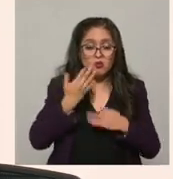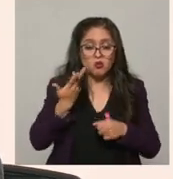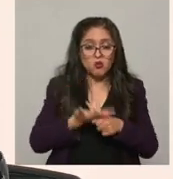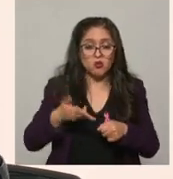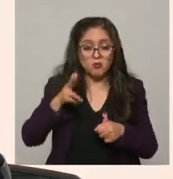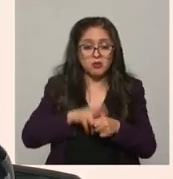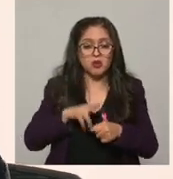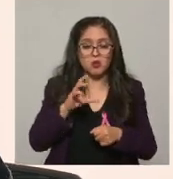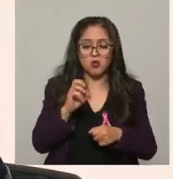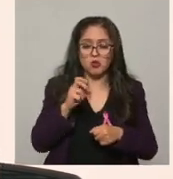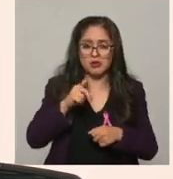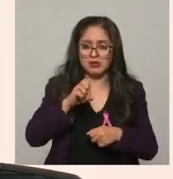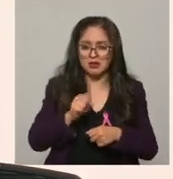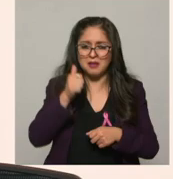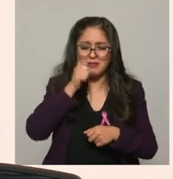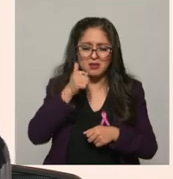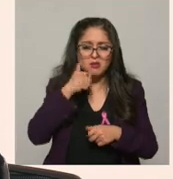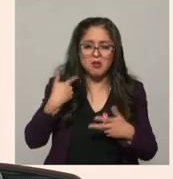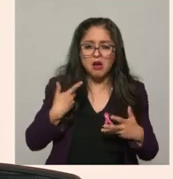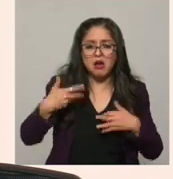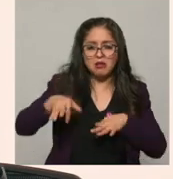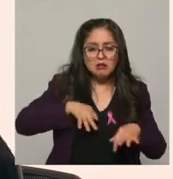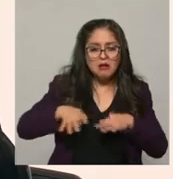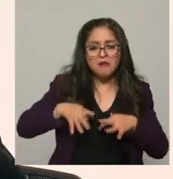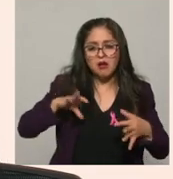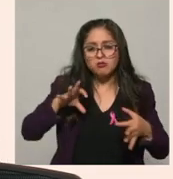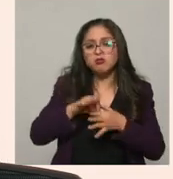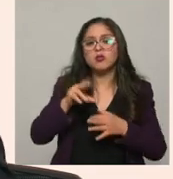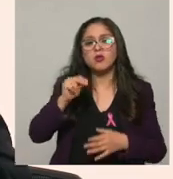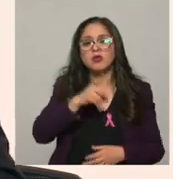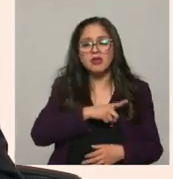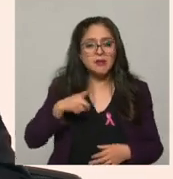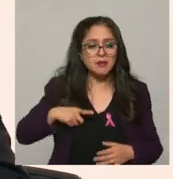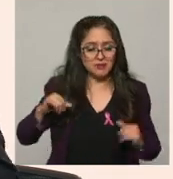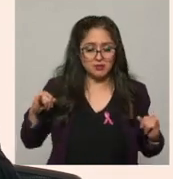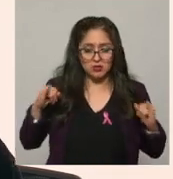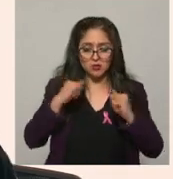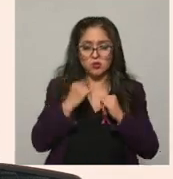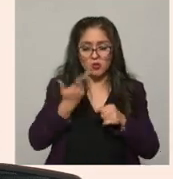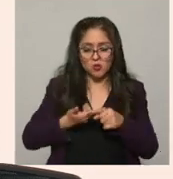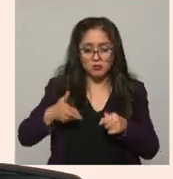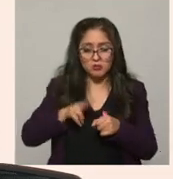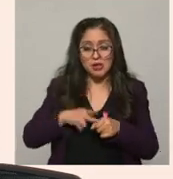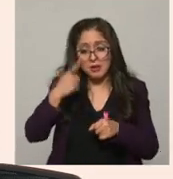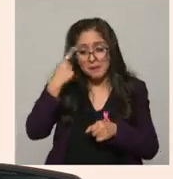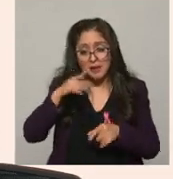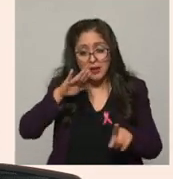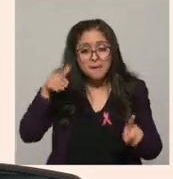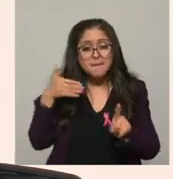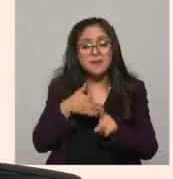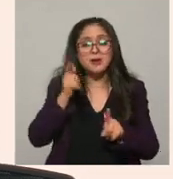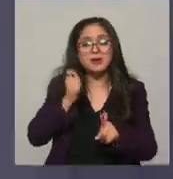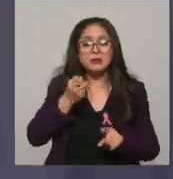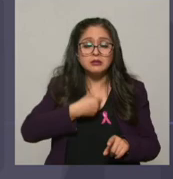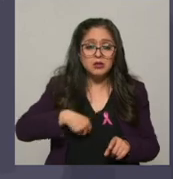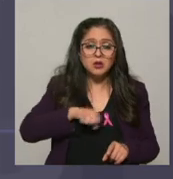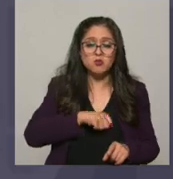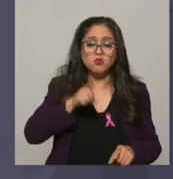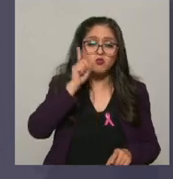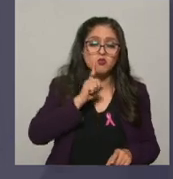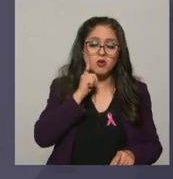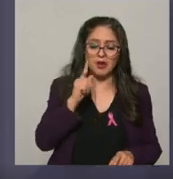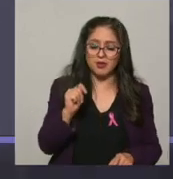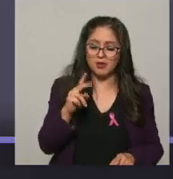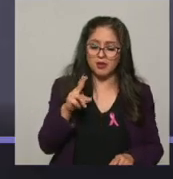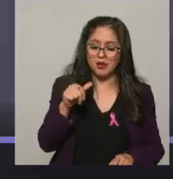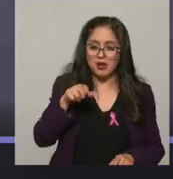Condesa la que lleva a cabo como todo el tratamiento, que haya una institución, una clínica, un centro que se encargue específicamente de la salud de las mujeres trans. Eso